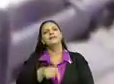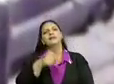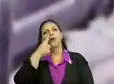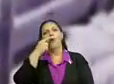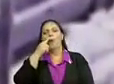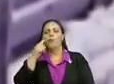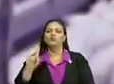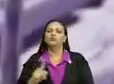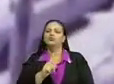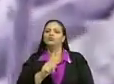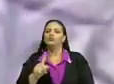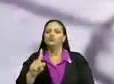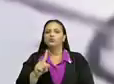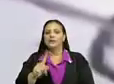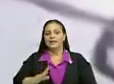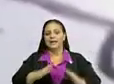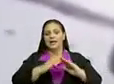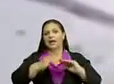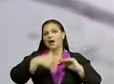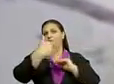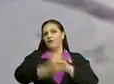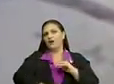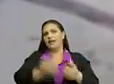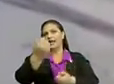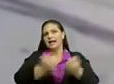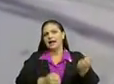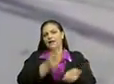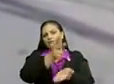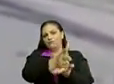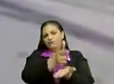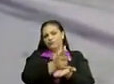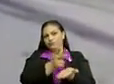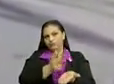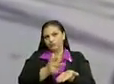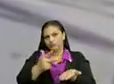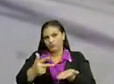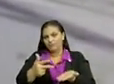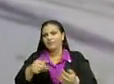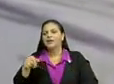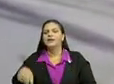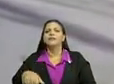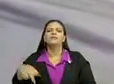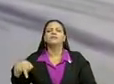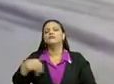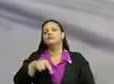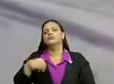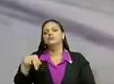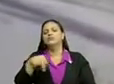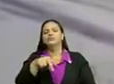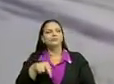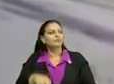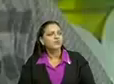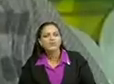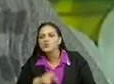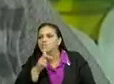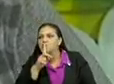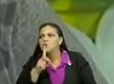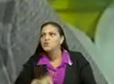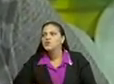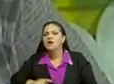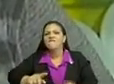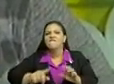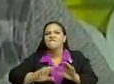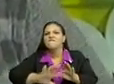dejan estacionados fuera de sus domicilios. Toda la madrugada, el accionar de este sujeto fue captado en algunos videos. Especialmente